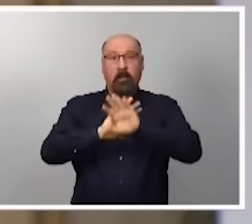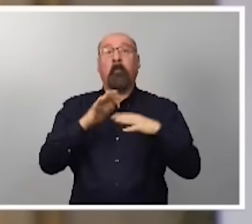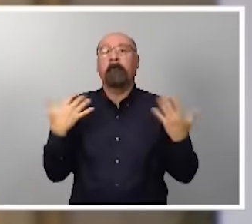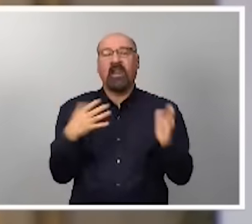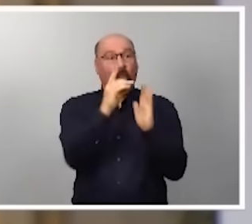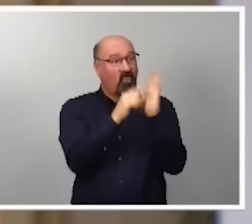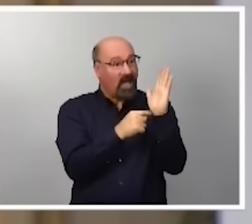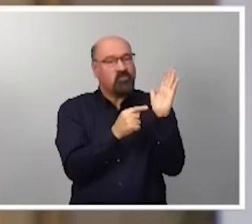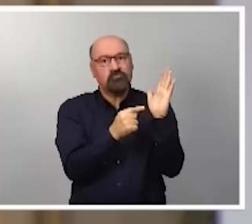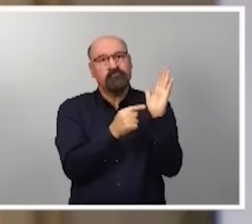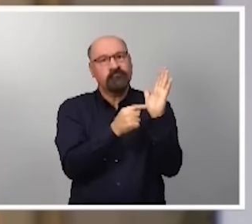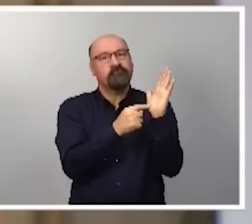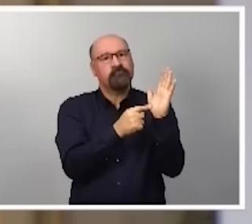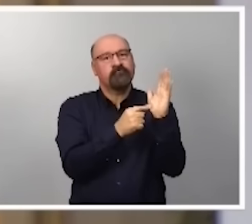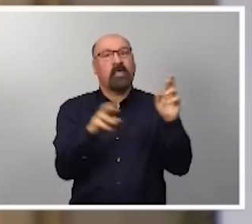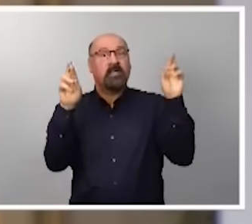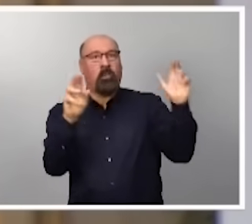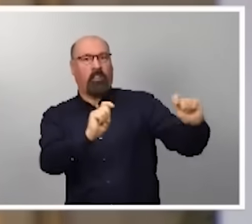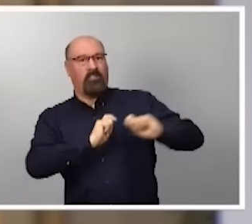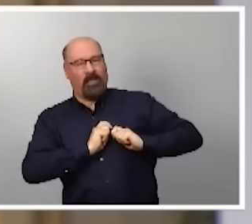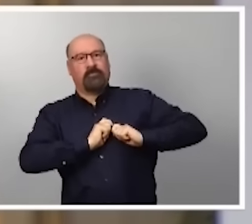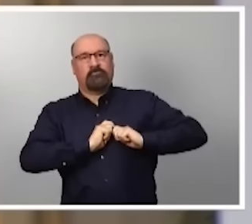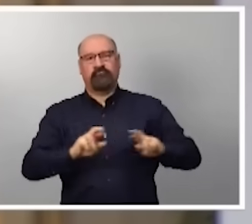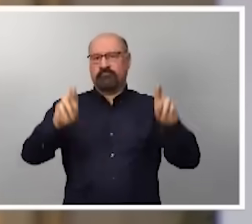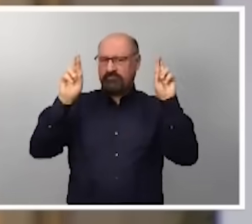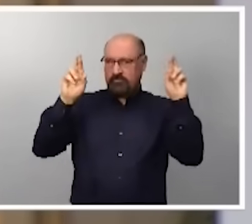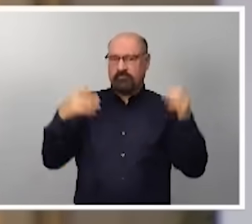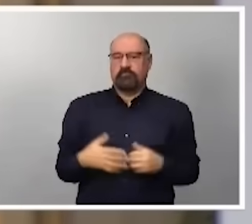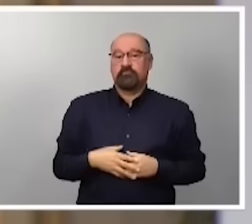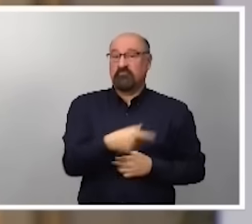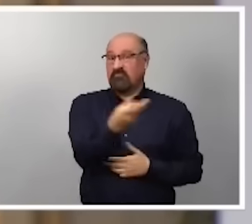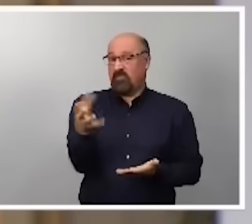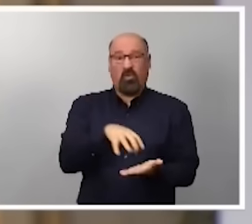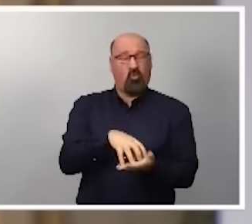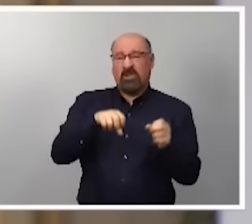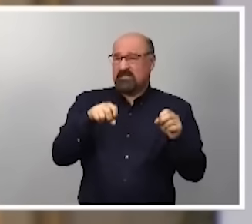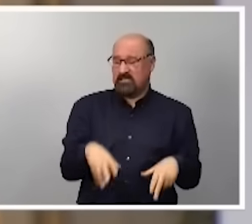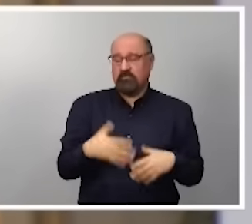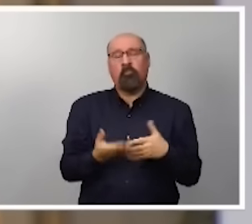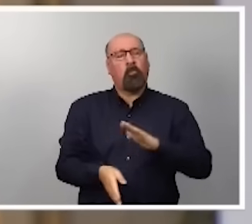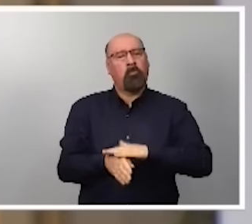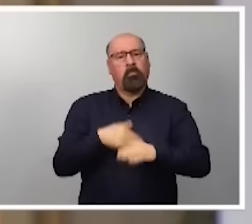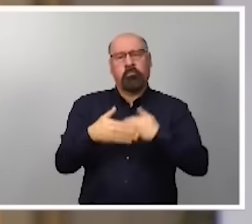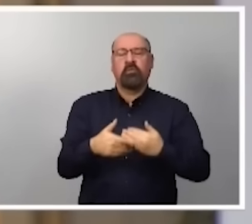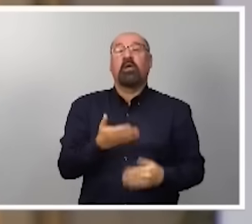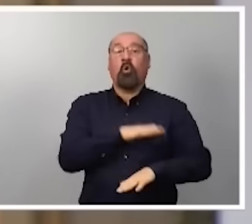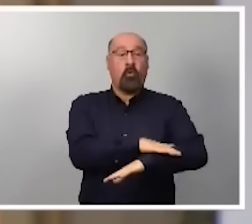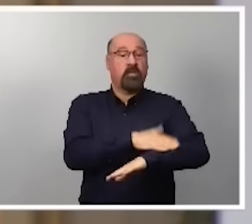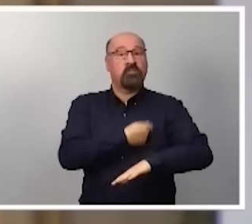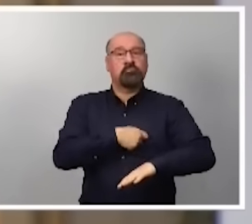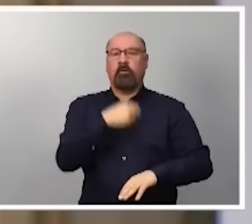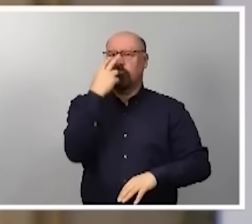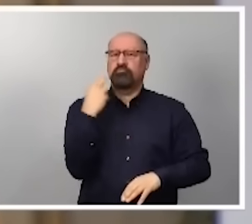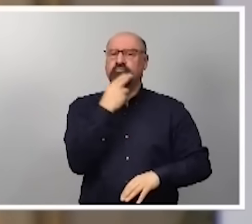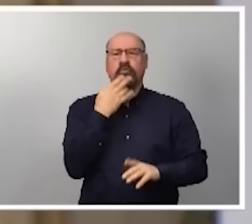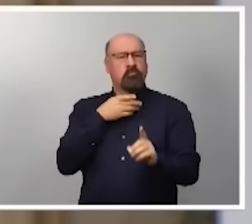Queda mucho por hacer, pero que nadie lo dude. Estamos en la senda correcta y el compromiso del Gobierno de España va a ser el volcar